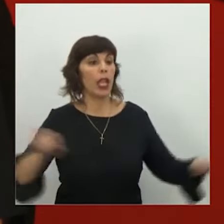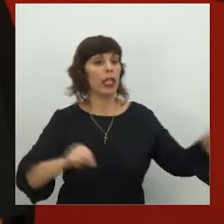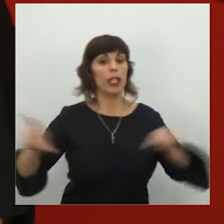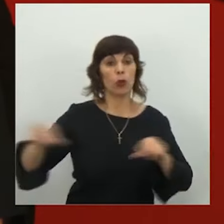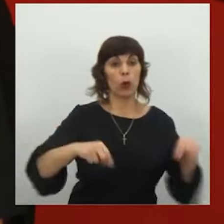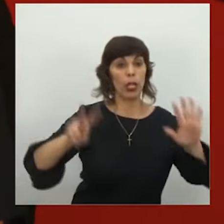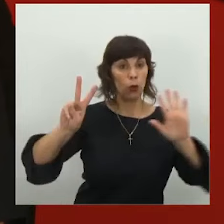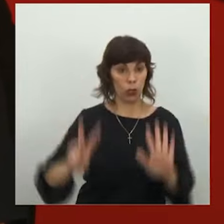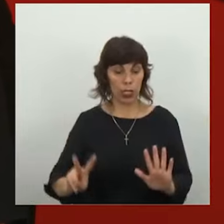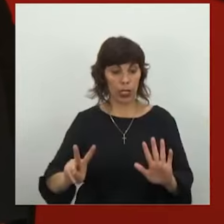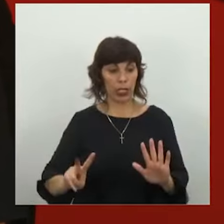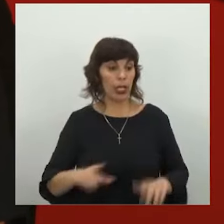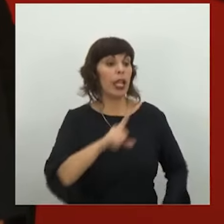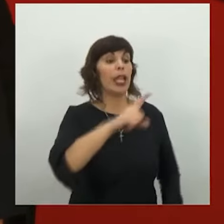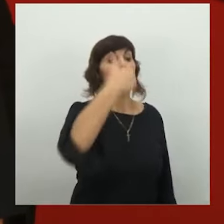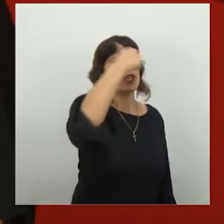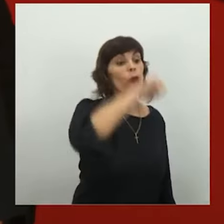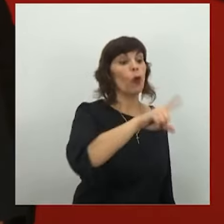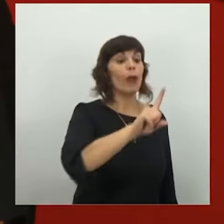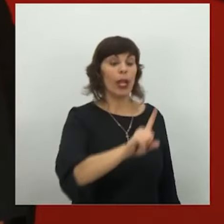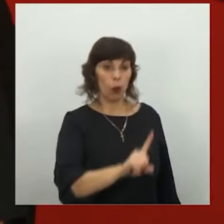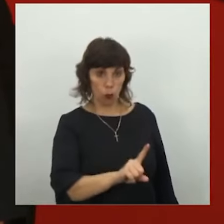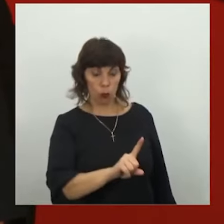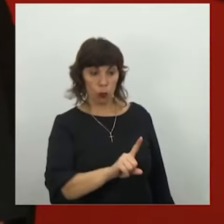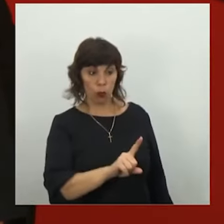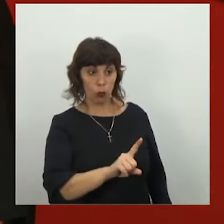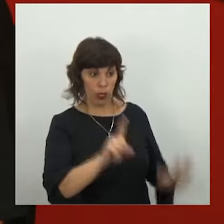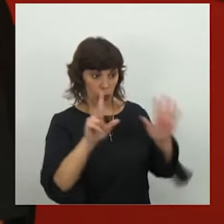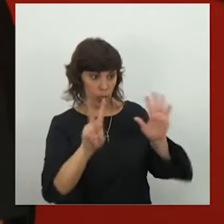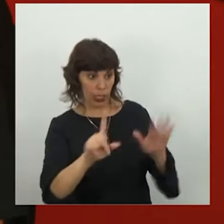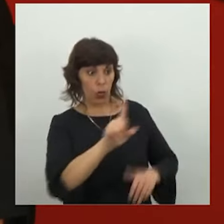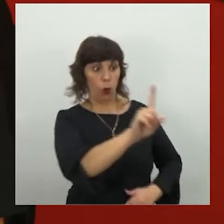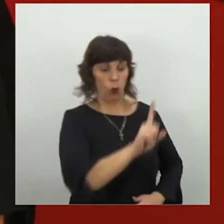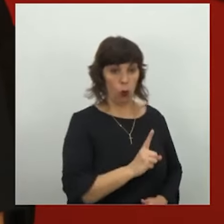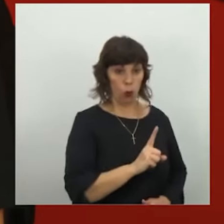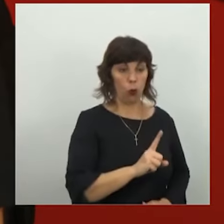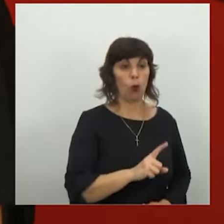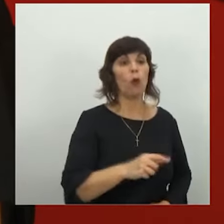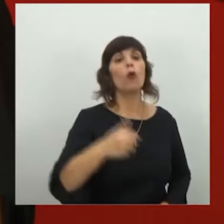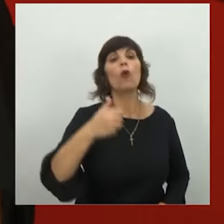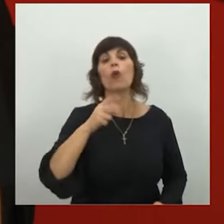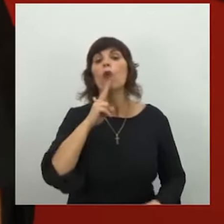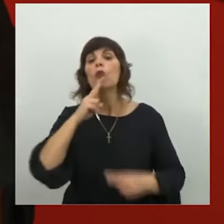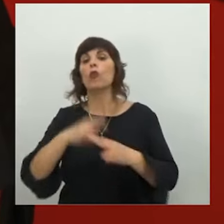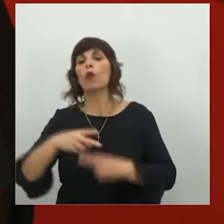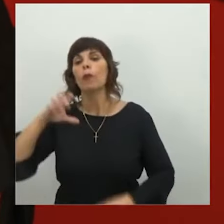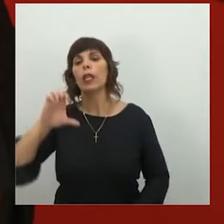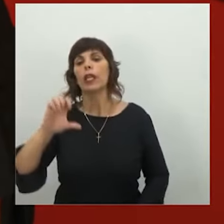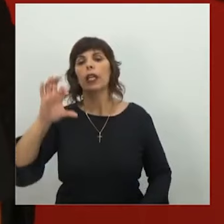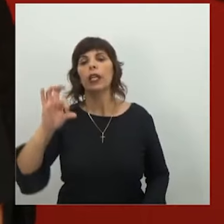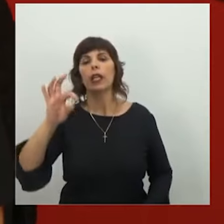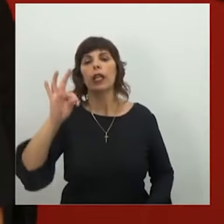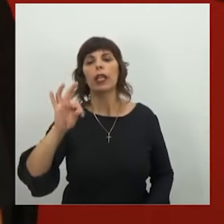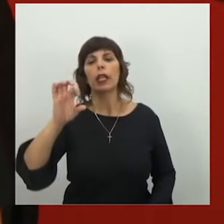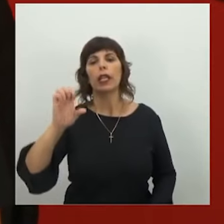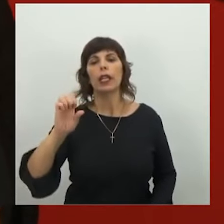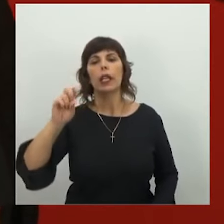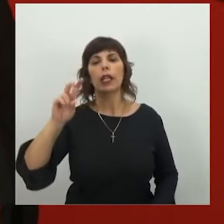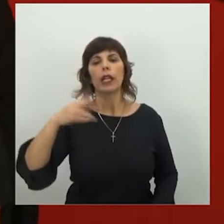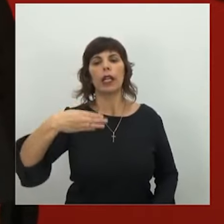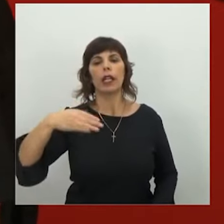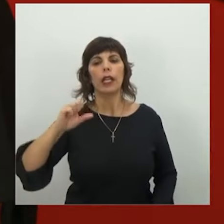era lleno de fe y de Espíritu Santo. Pero oye lo que dice la Biblia de Esteban